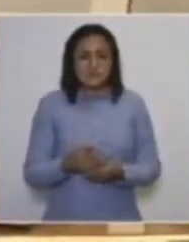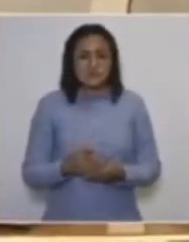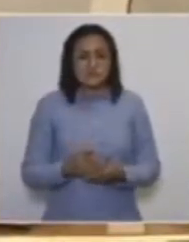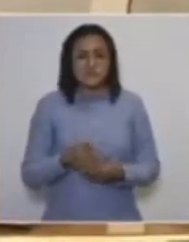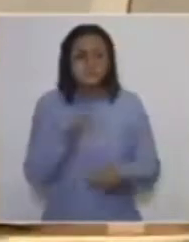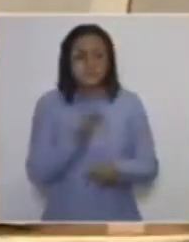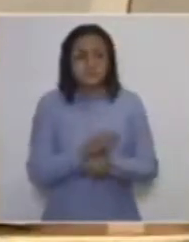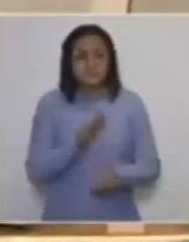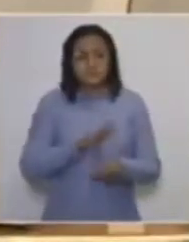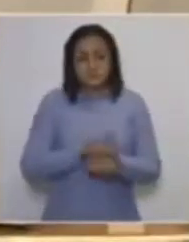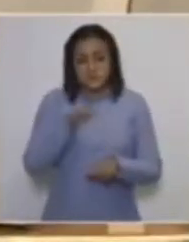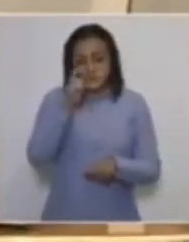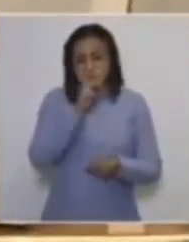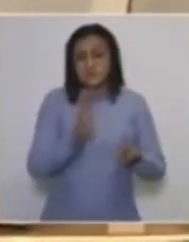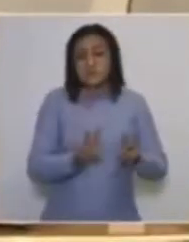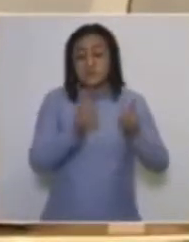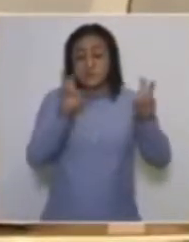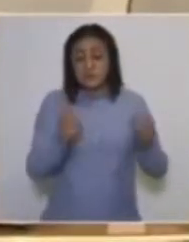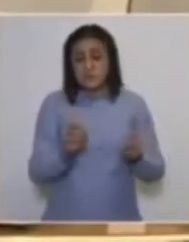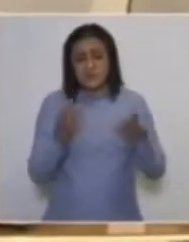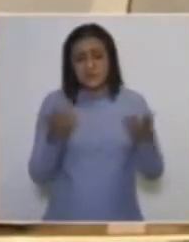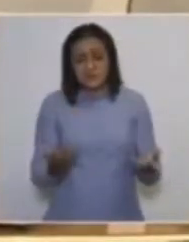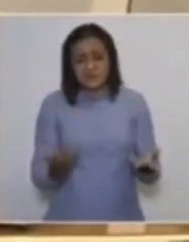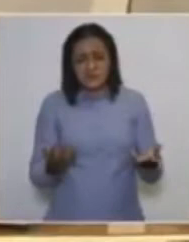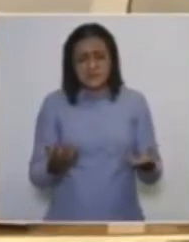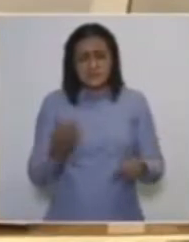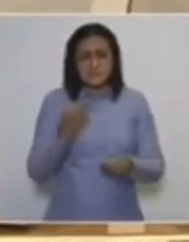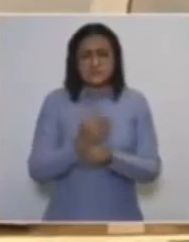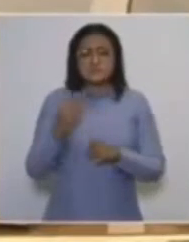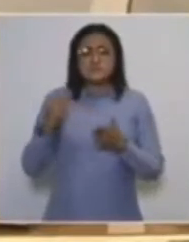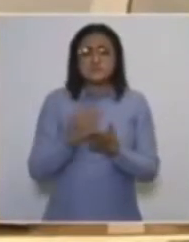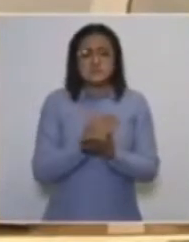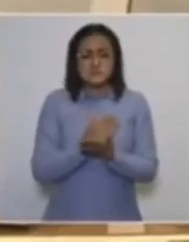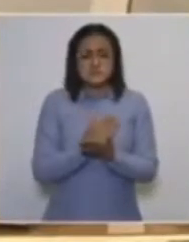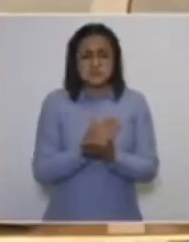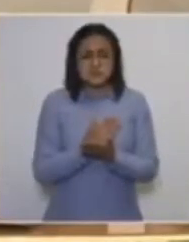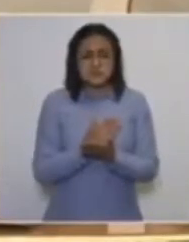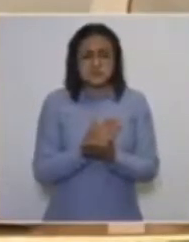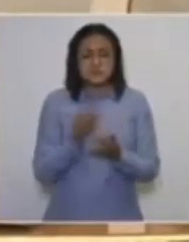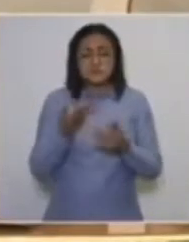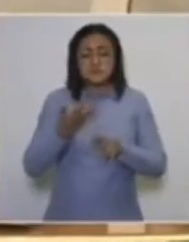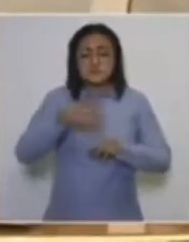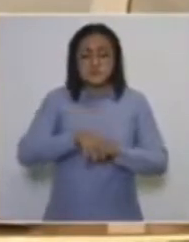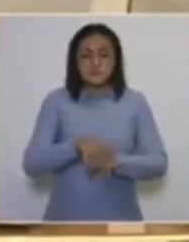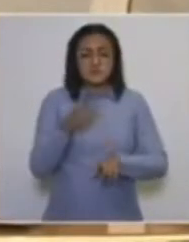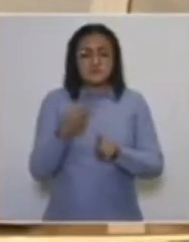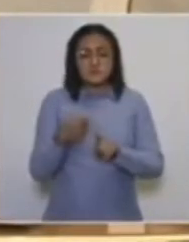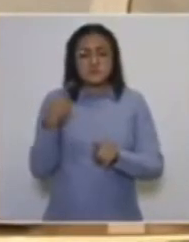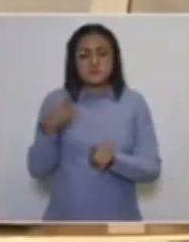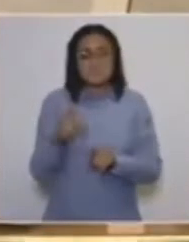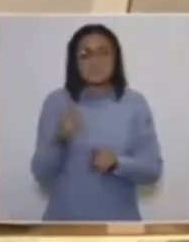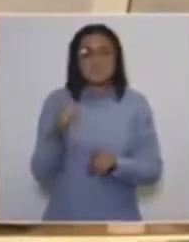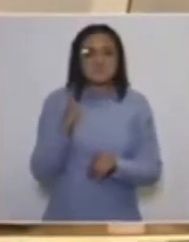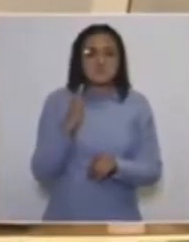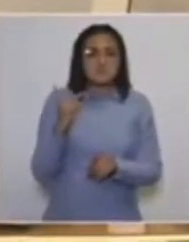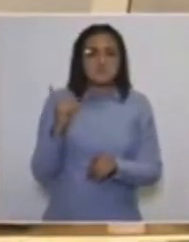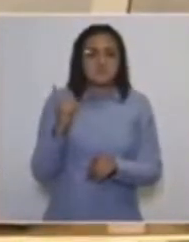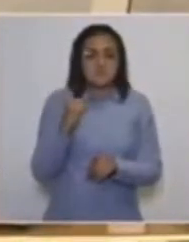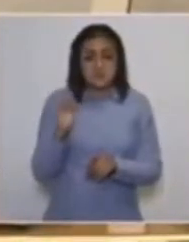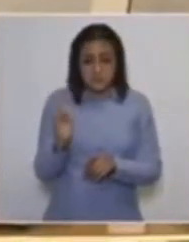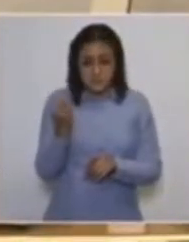Lo más complejo es el tema de la disminución de integrantes de las cámaras federales,